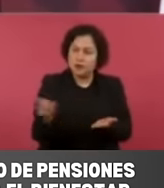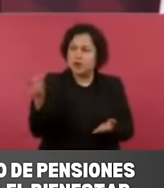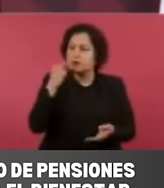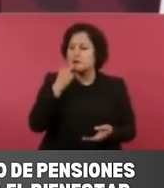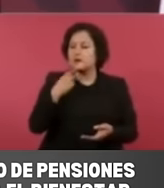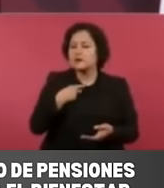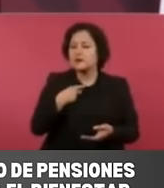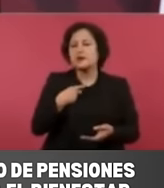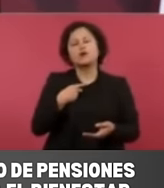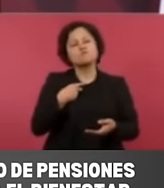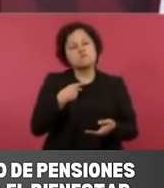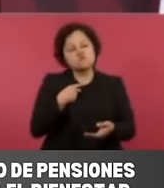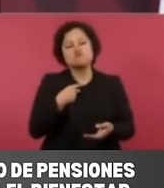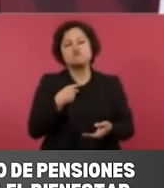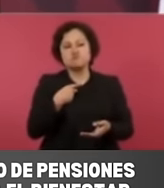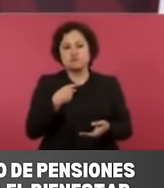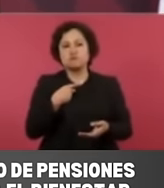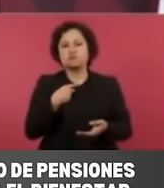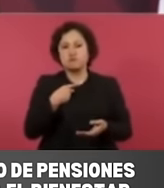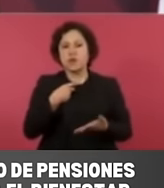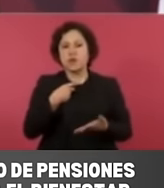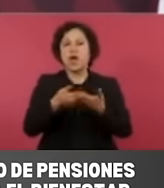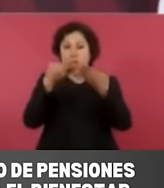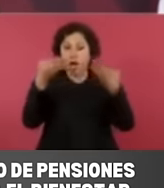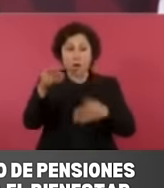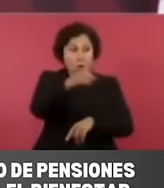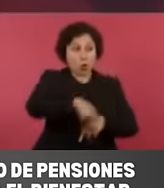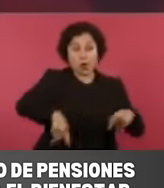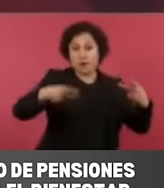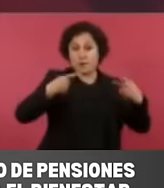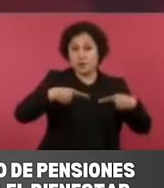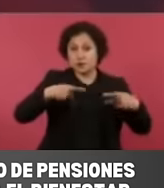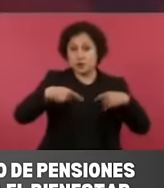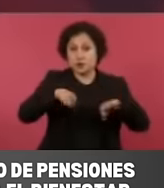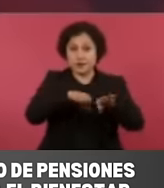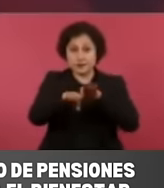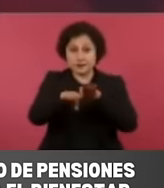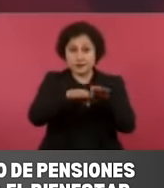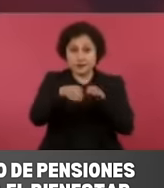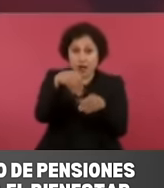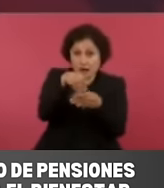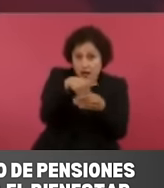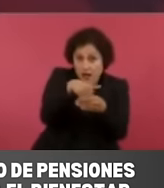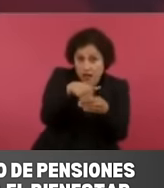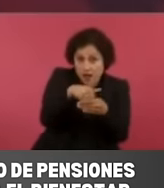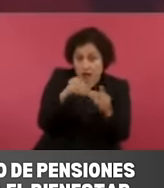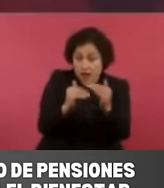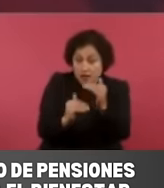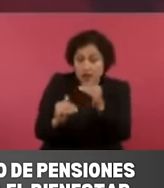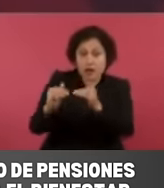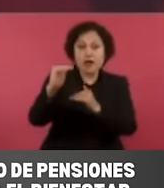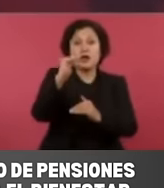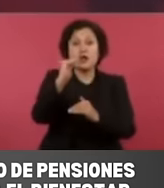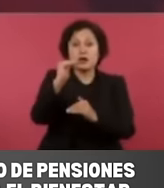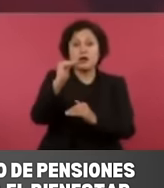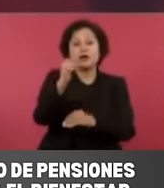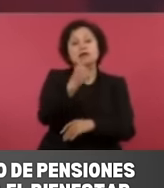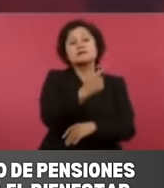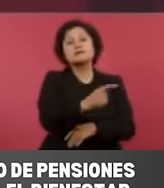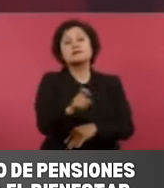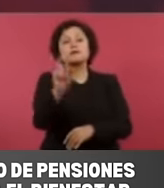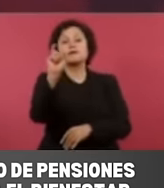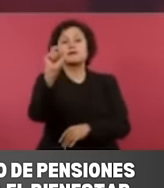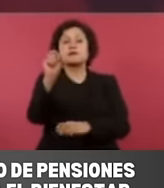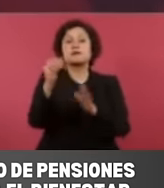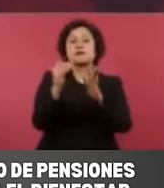los trabajadores habían recuperado un poco más de 120,000